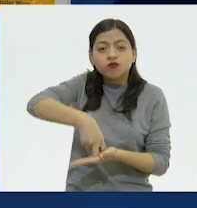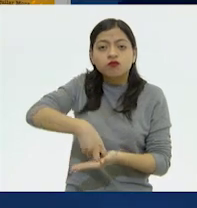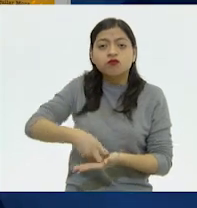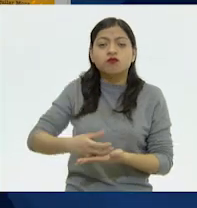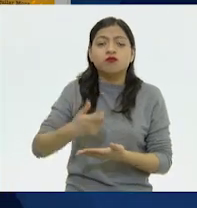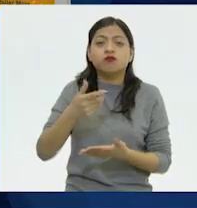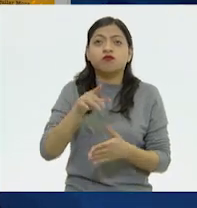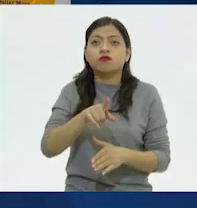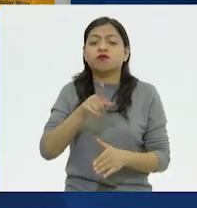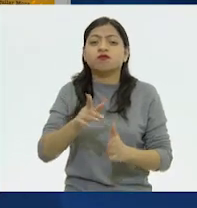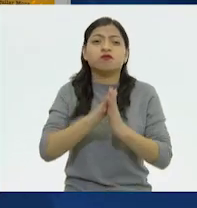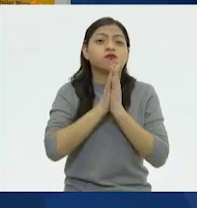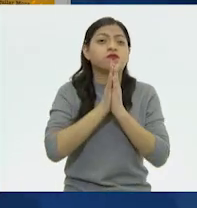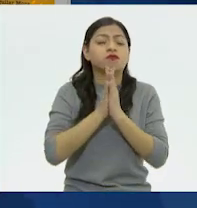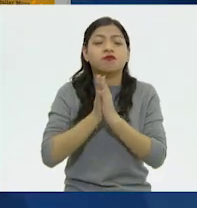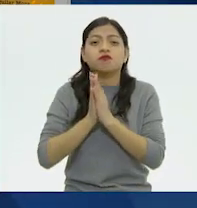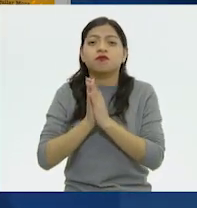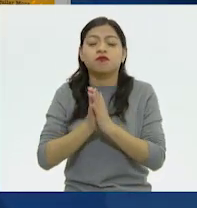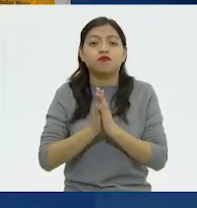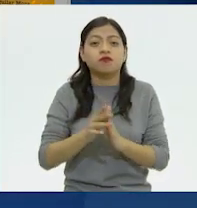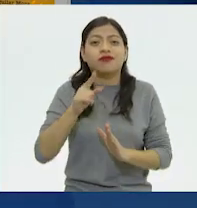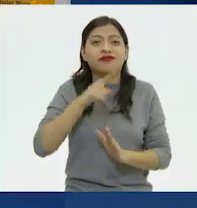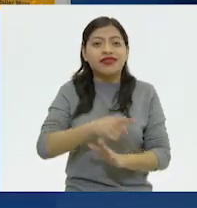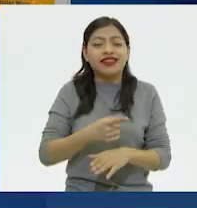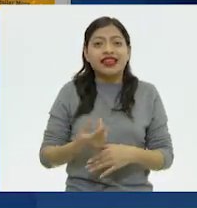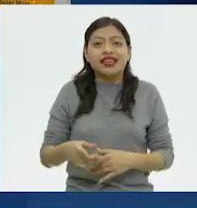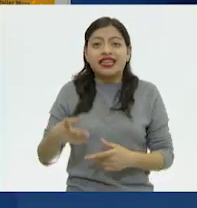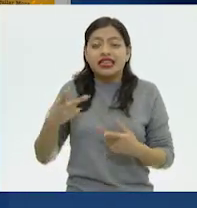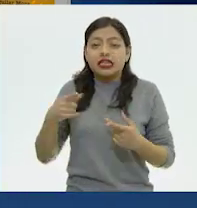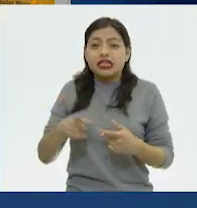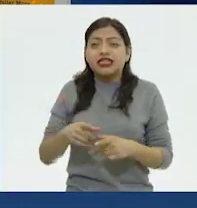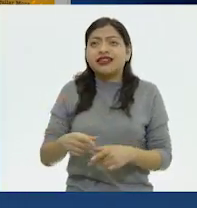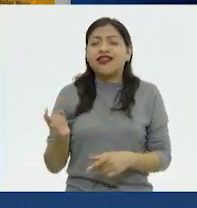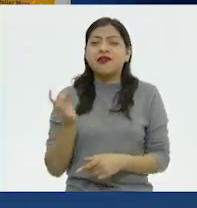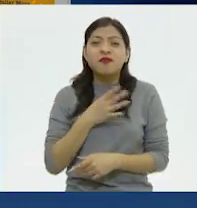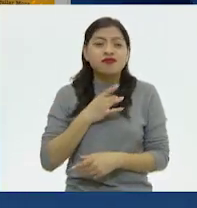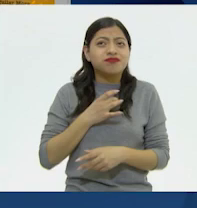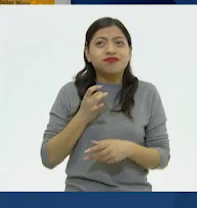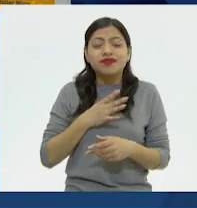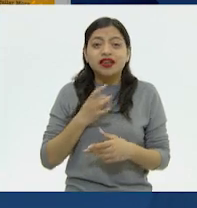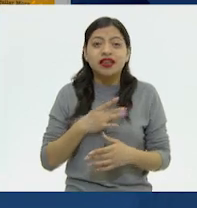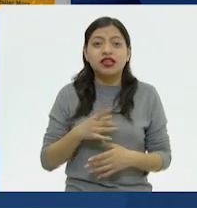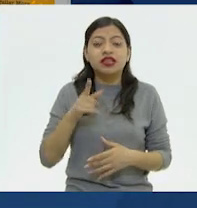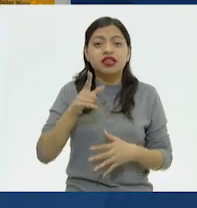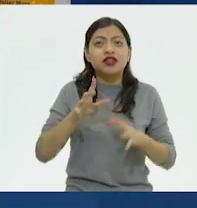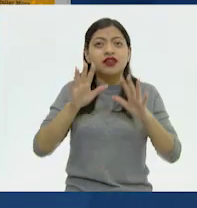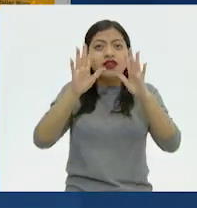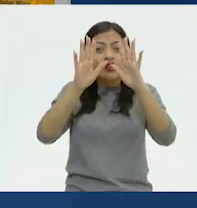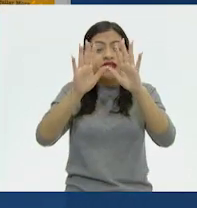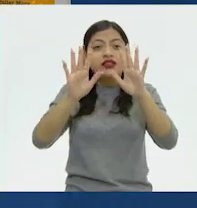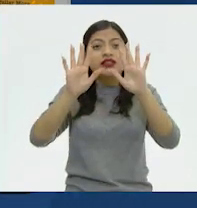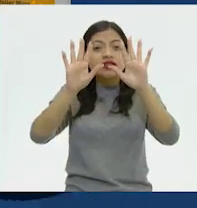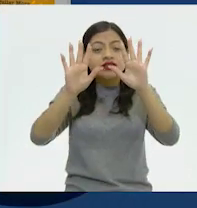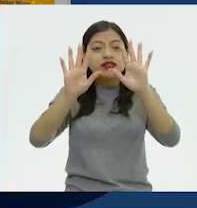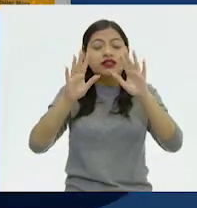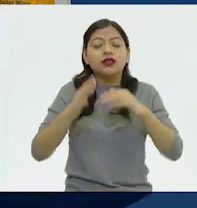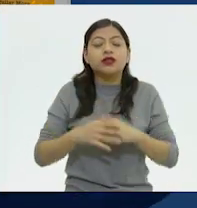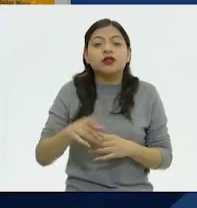suplicaba desesperado, terriblemente enfermo, se retorcía de terror, alargaba las manos hacia los